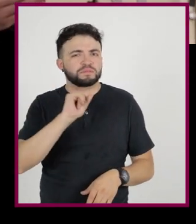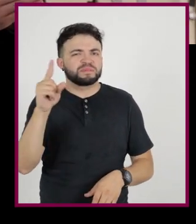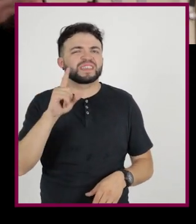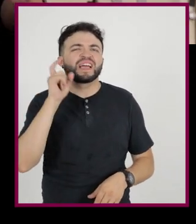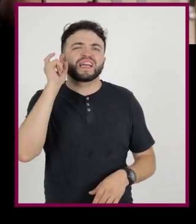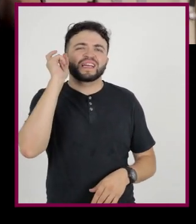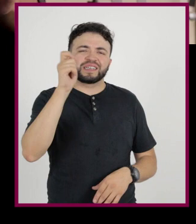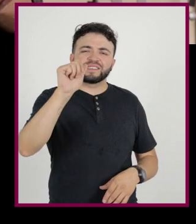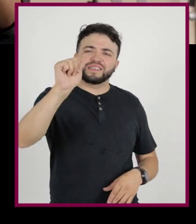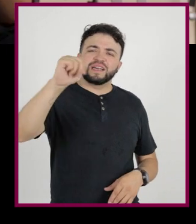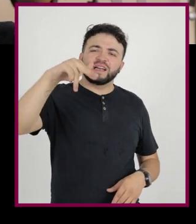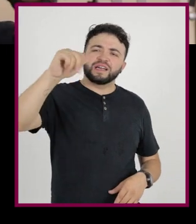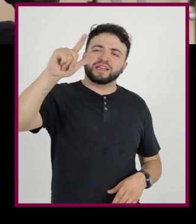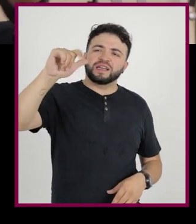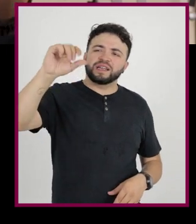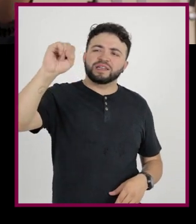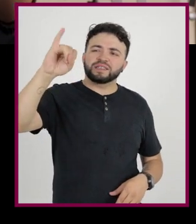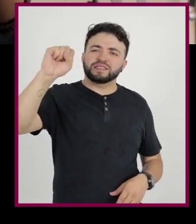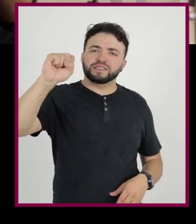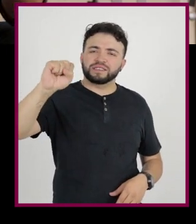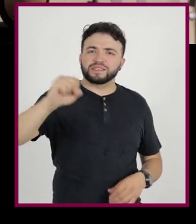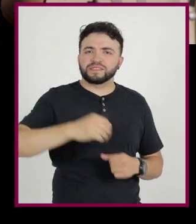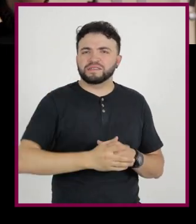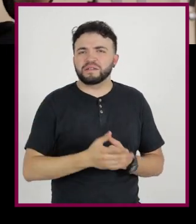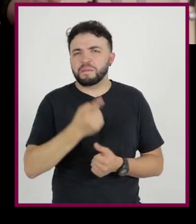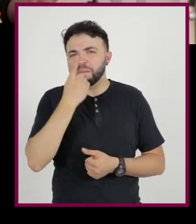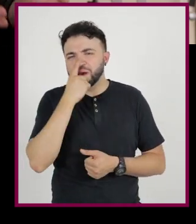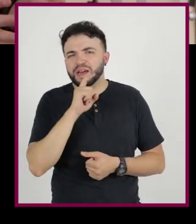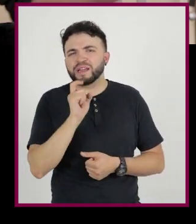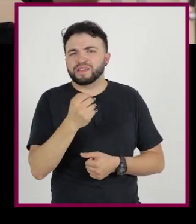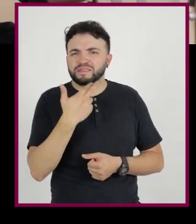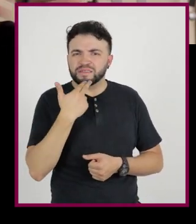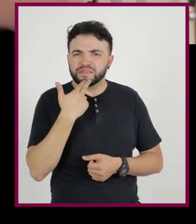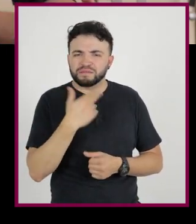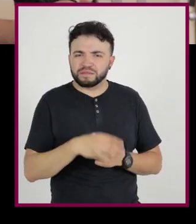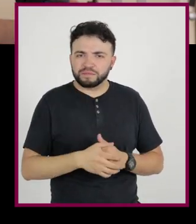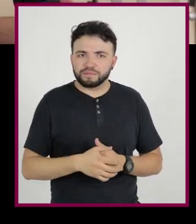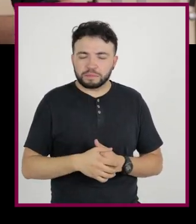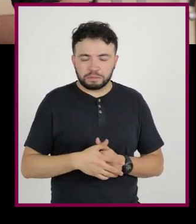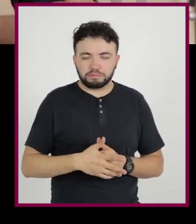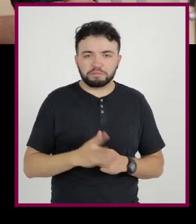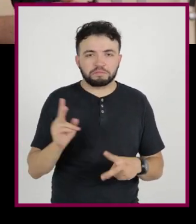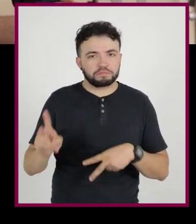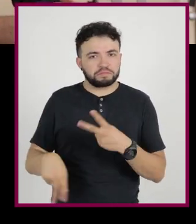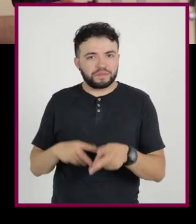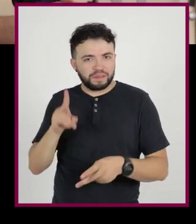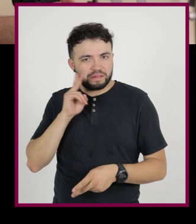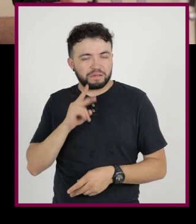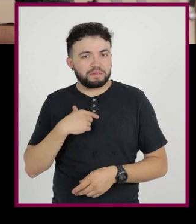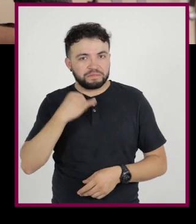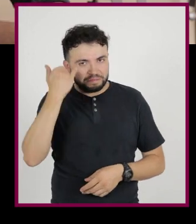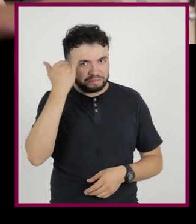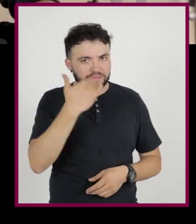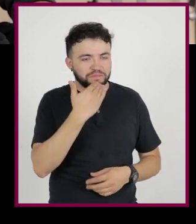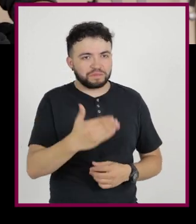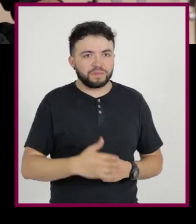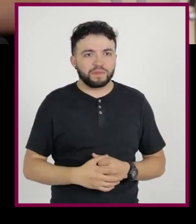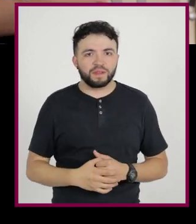nuestra especialista acerca de qué es un análisis de una obra literaria y para qué sirve? Me parece muy buena